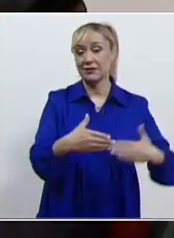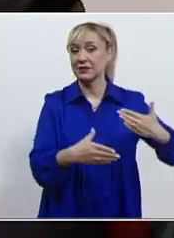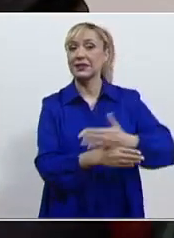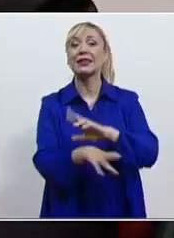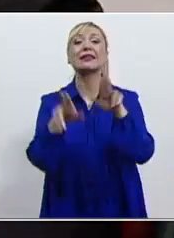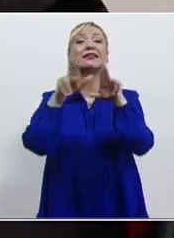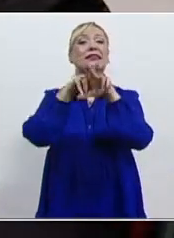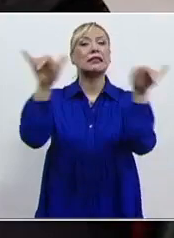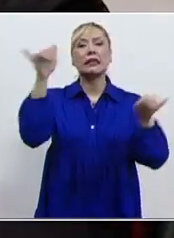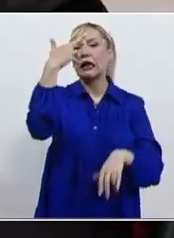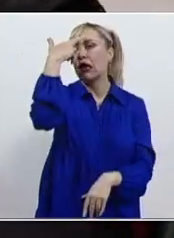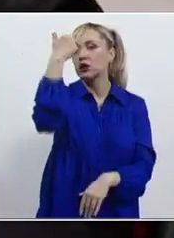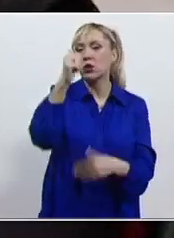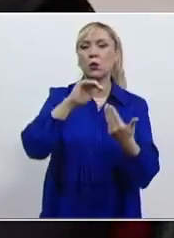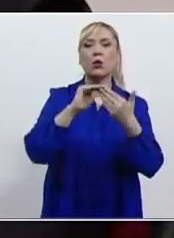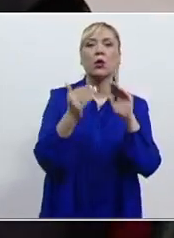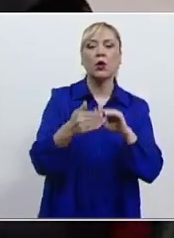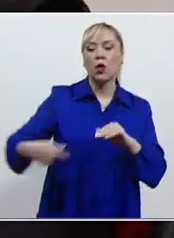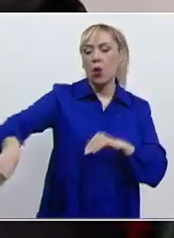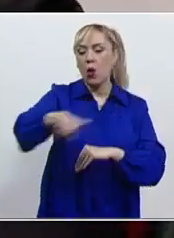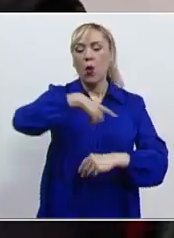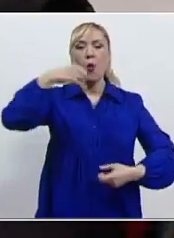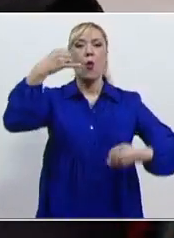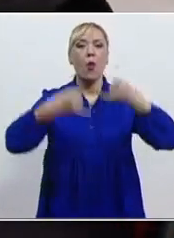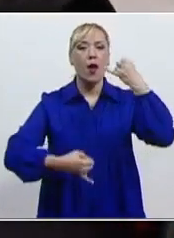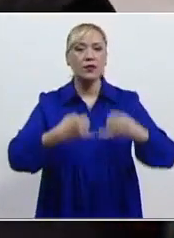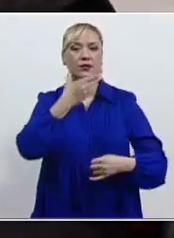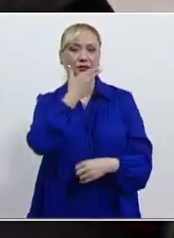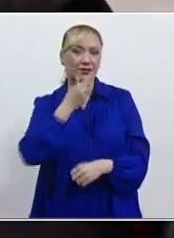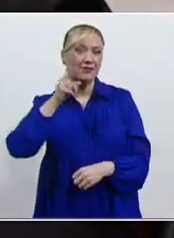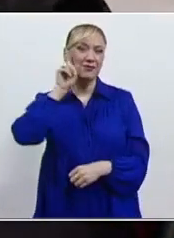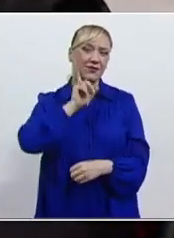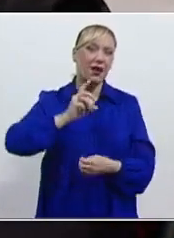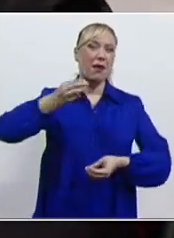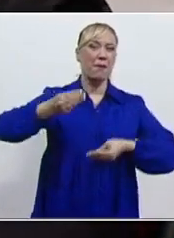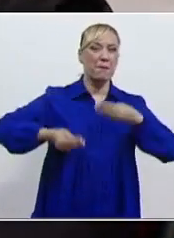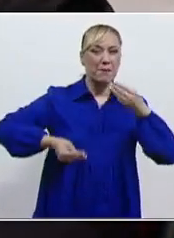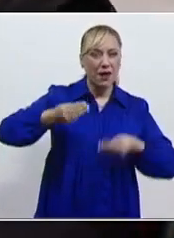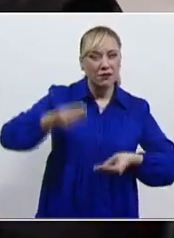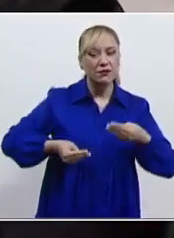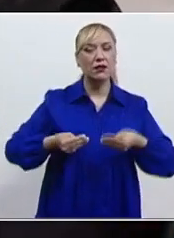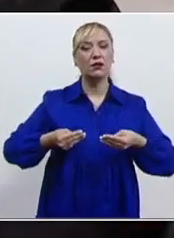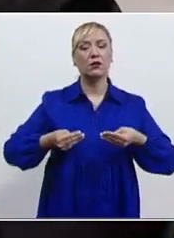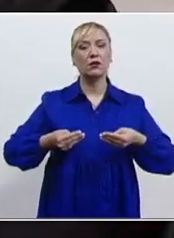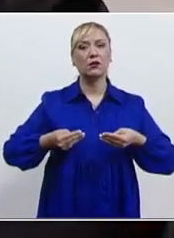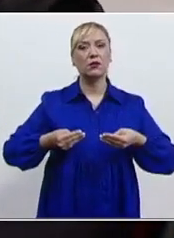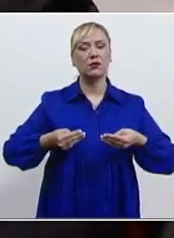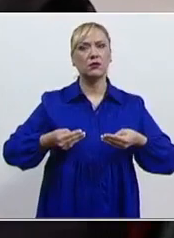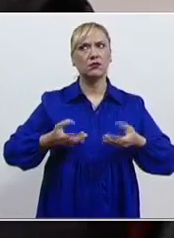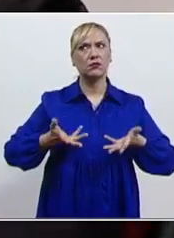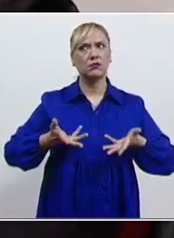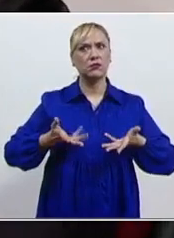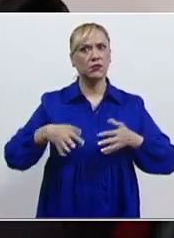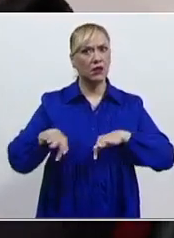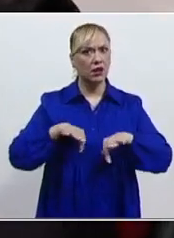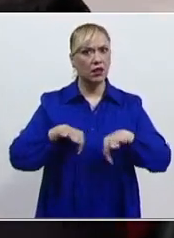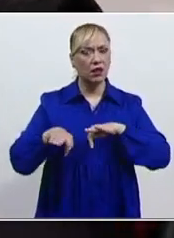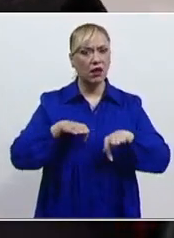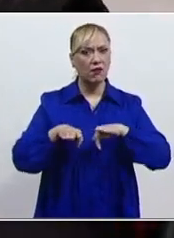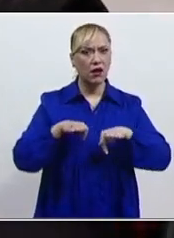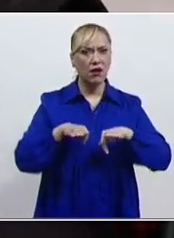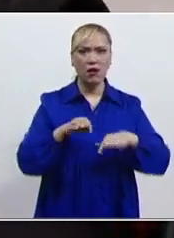razón alguna para que las juezas y los jueces, magistradas y magistrados no actuemos de